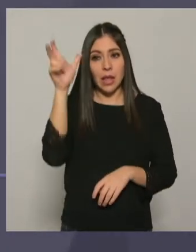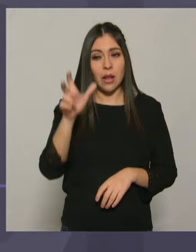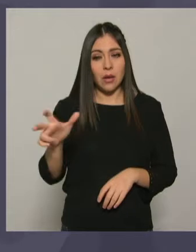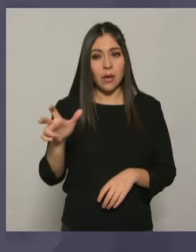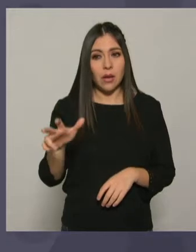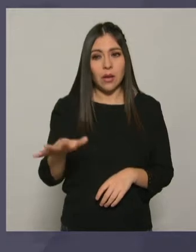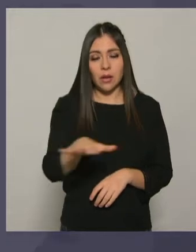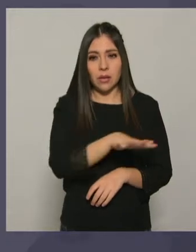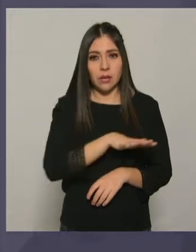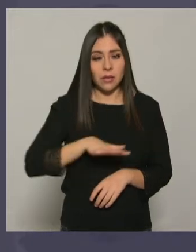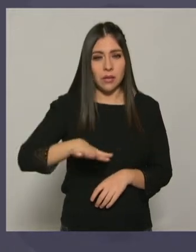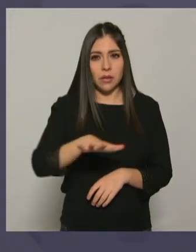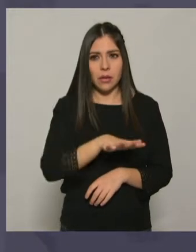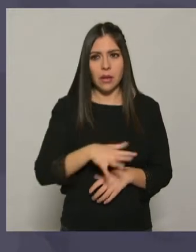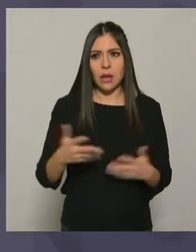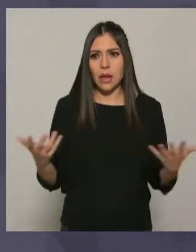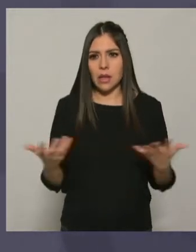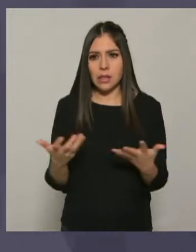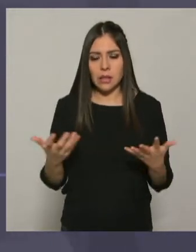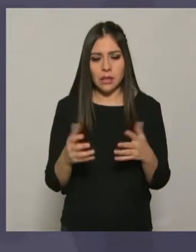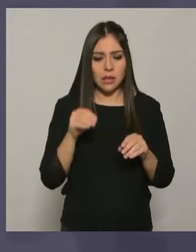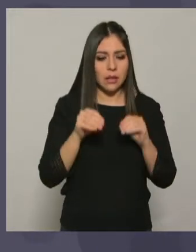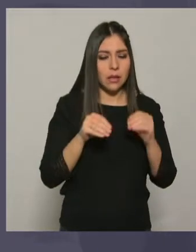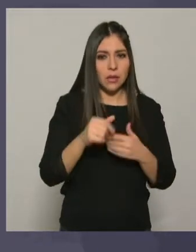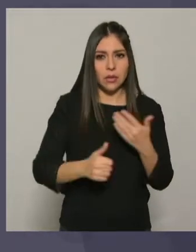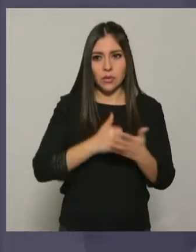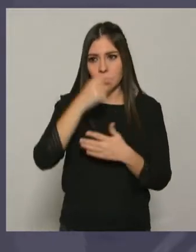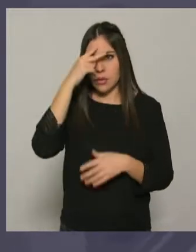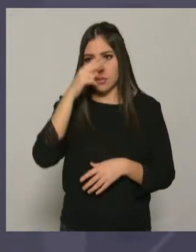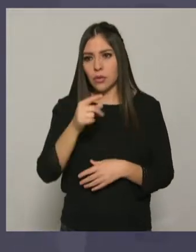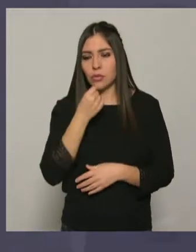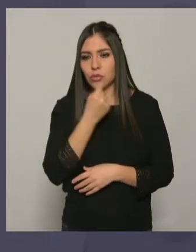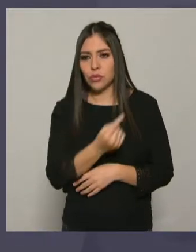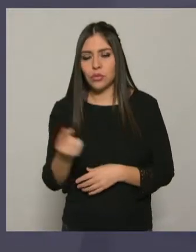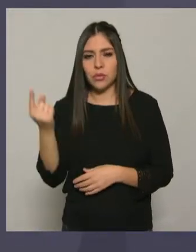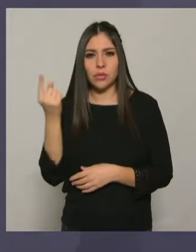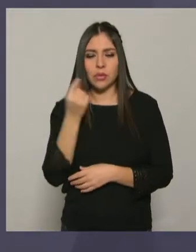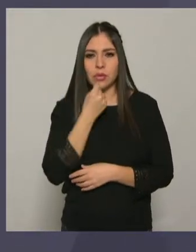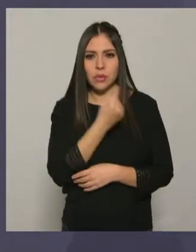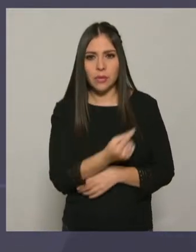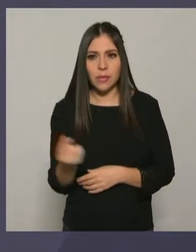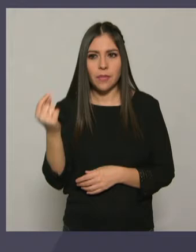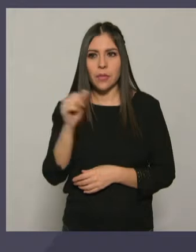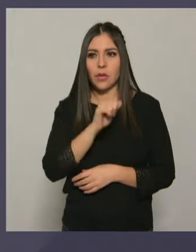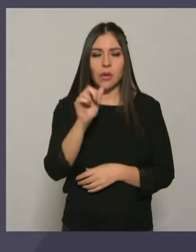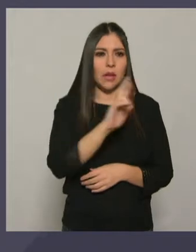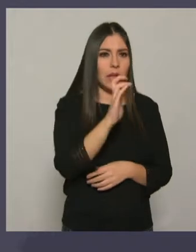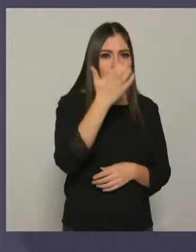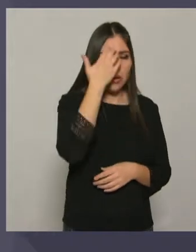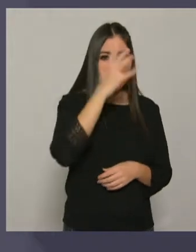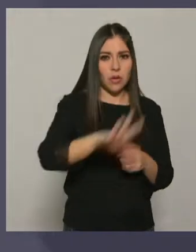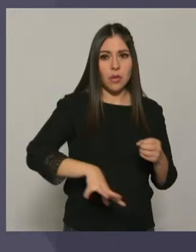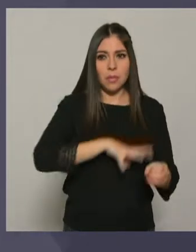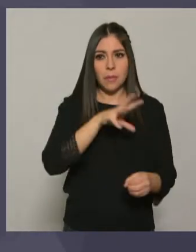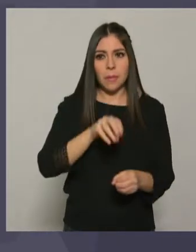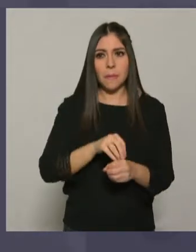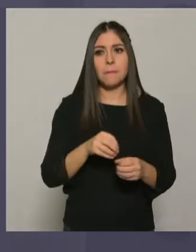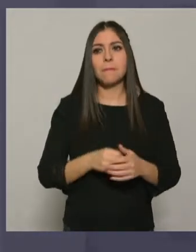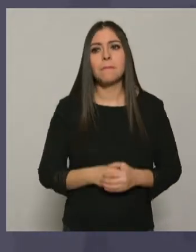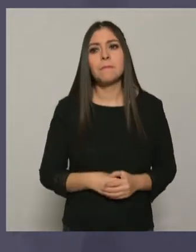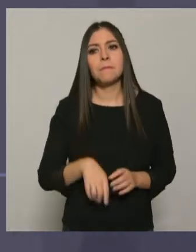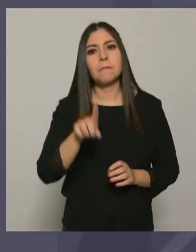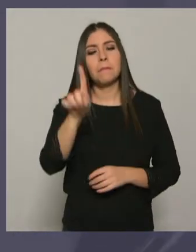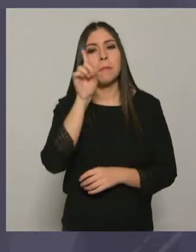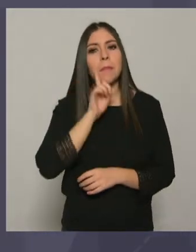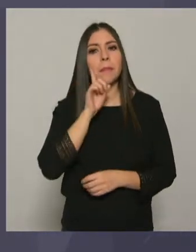prácticamente estábamos llevando acá en la Ciudad de México en las infancias y en el estado de Hidalgo el reconocimiento general, una compañera